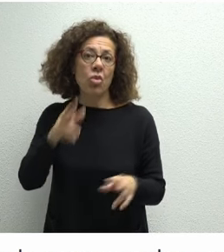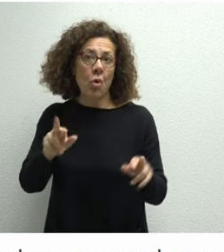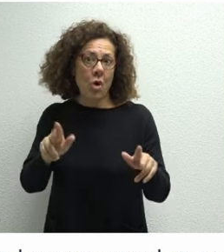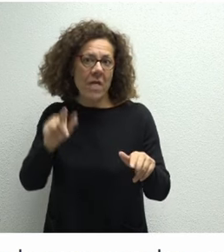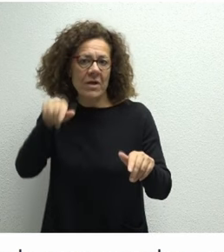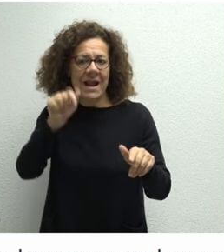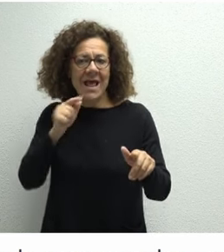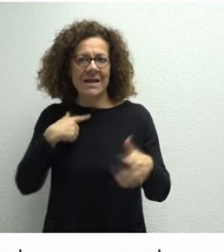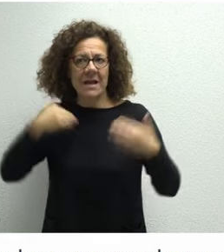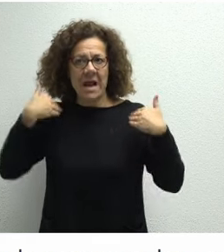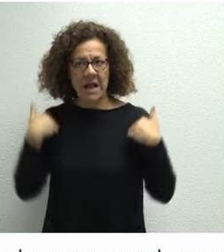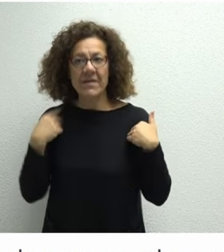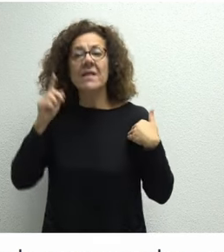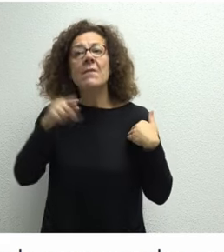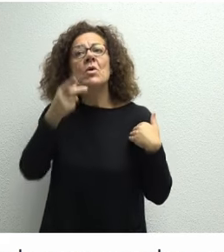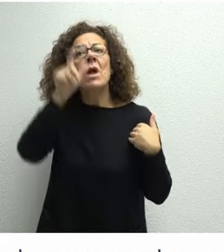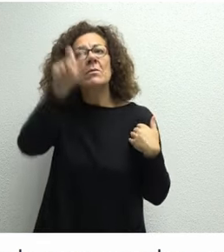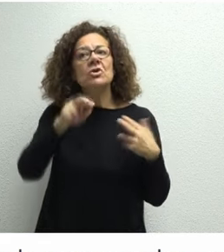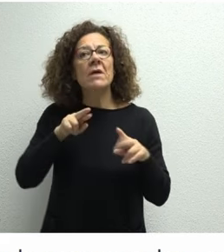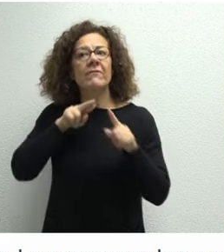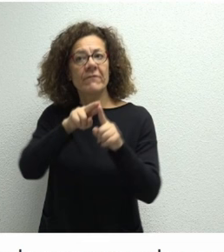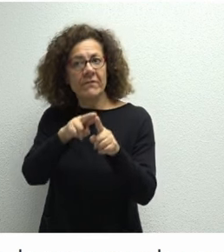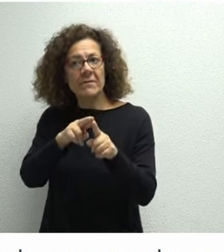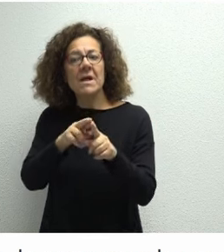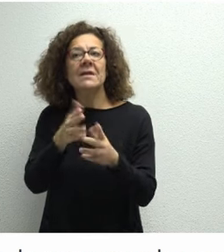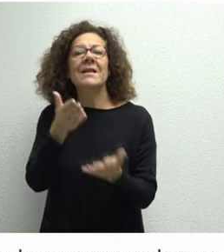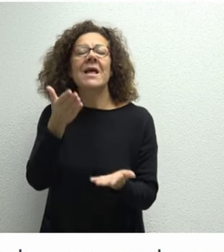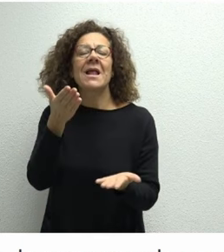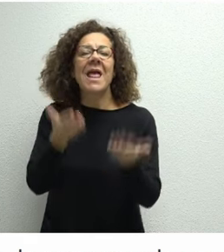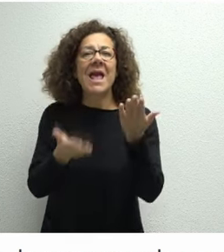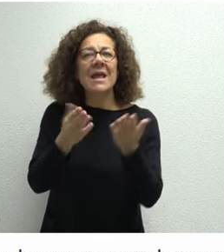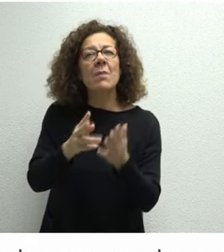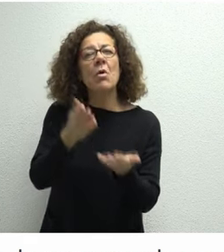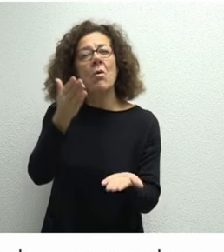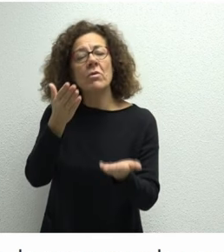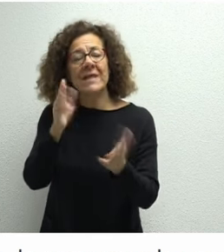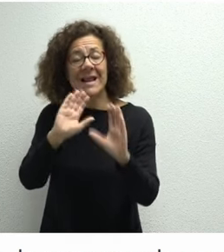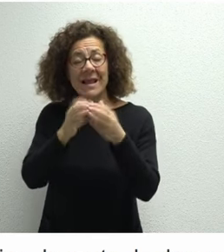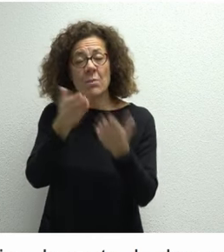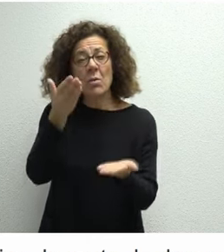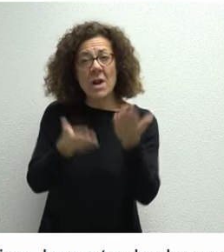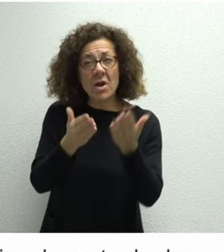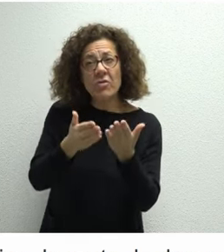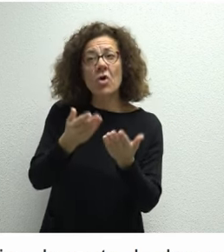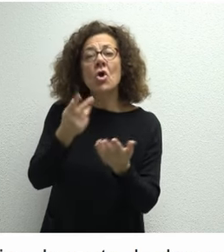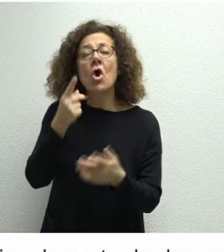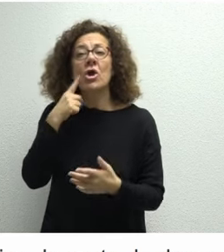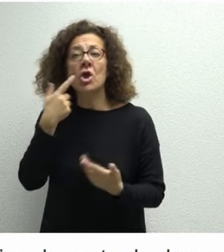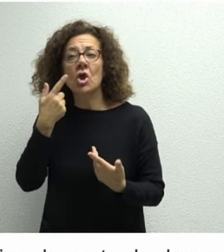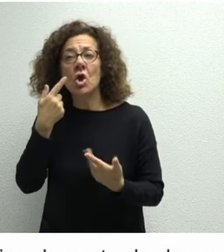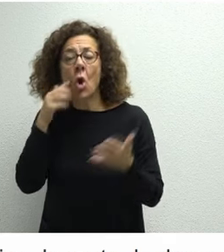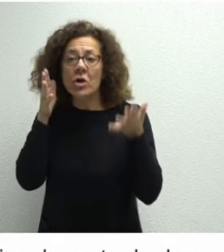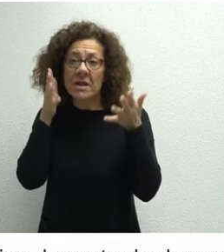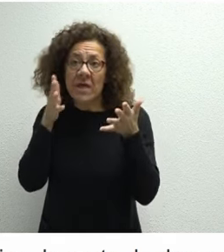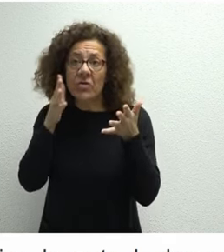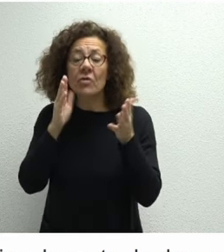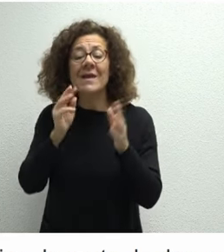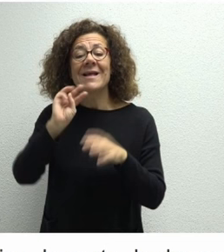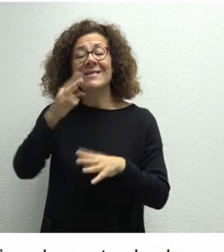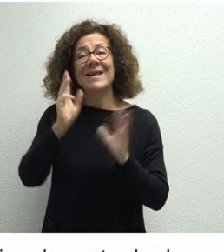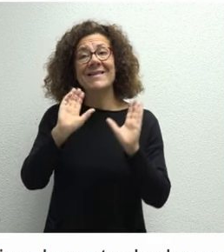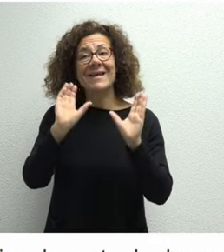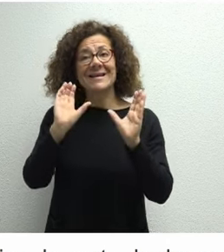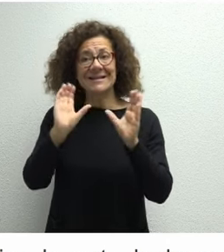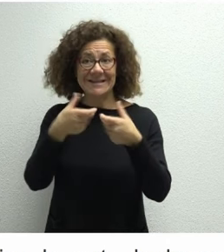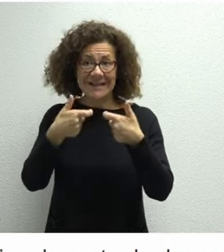Caso luego también había una persona referente del equipo de valoración y orientación del Tercer sector también venían representantes y desde 2018